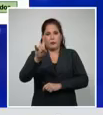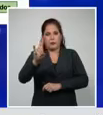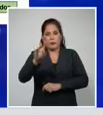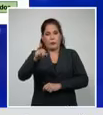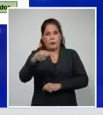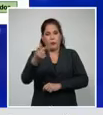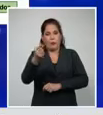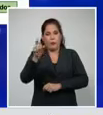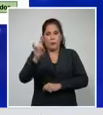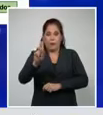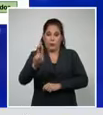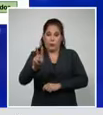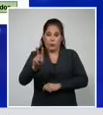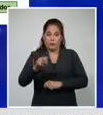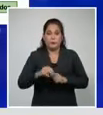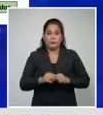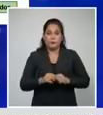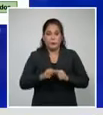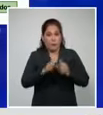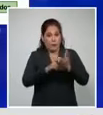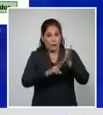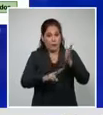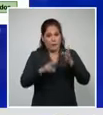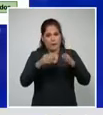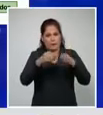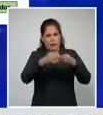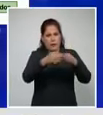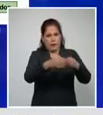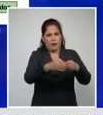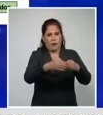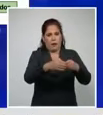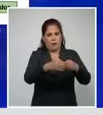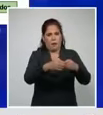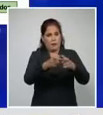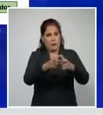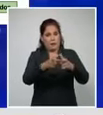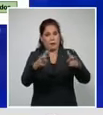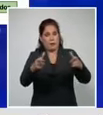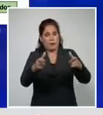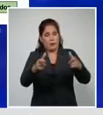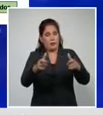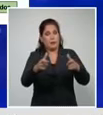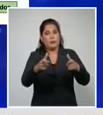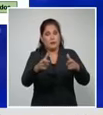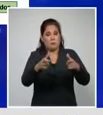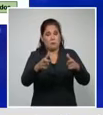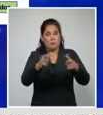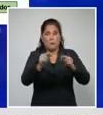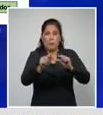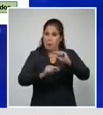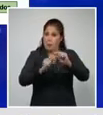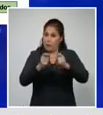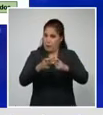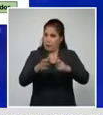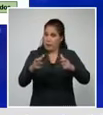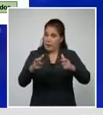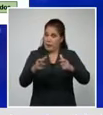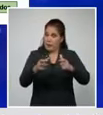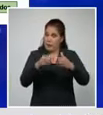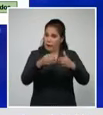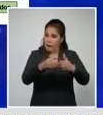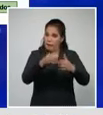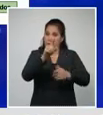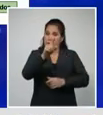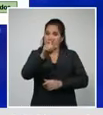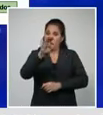339,2. En la provincia de Granma se incrementa, con el comportamiento que acabamos de hablar, a